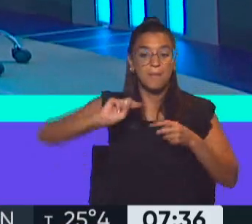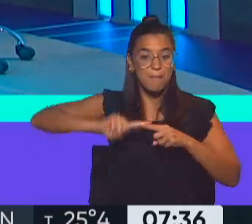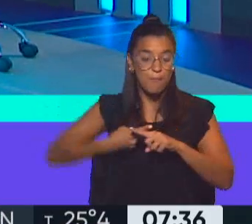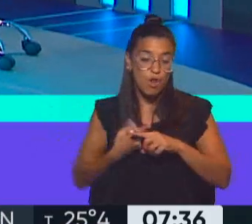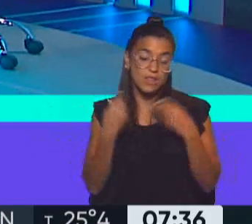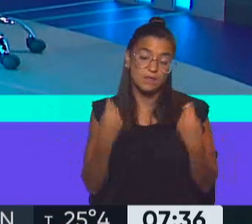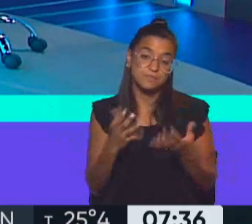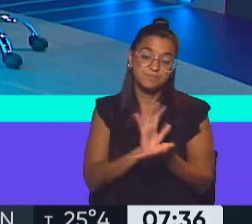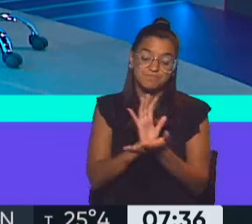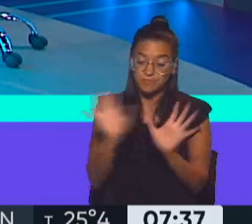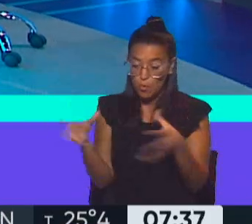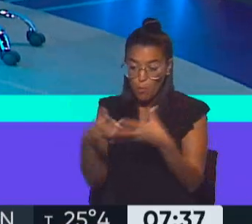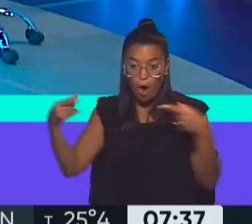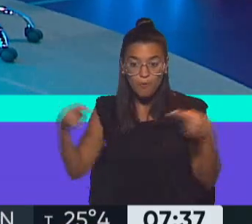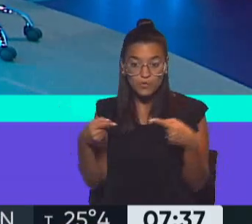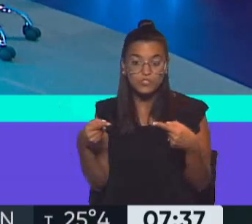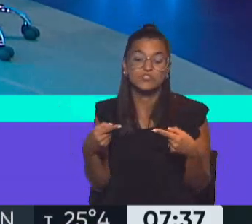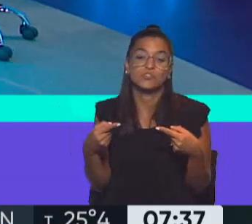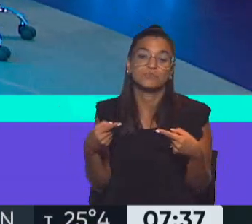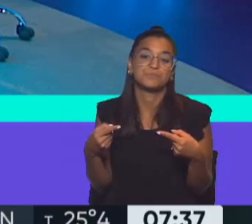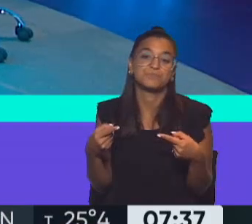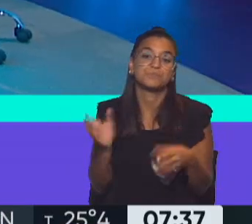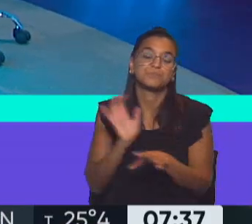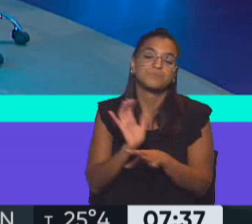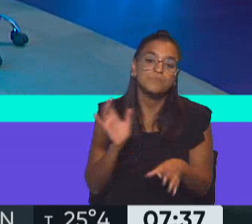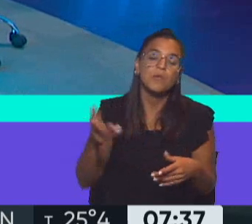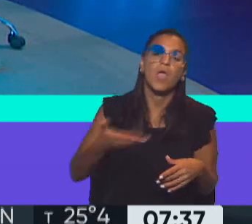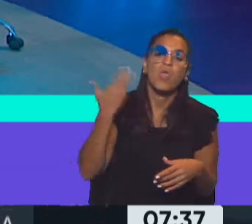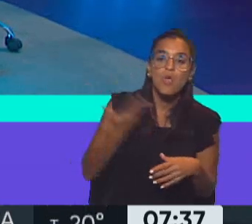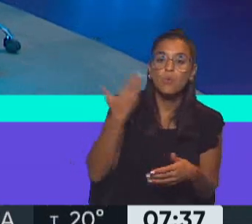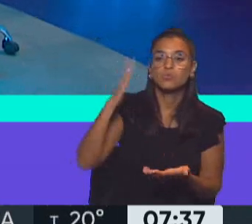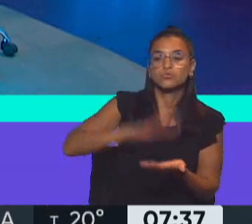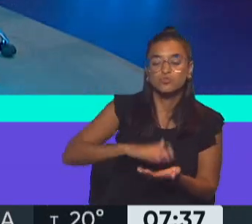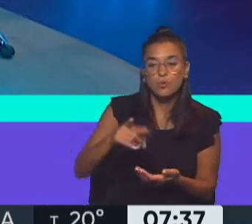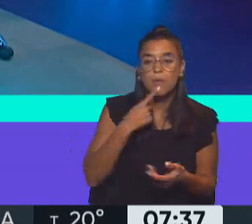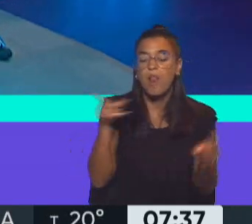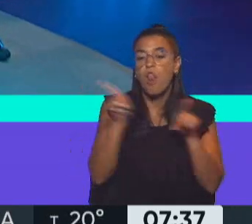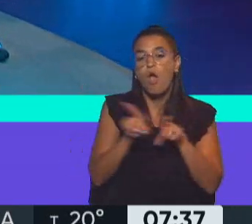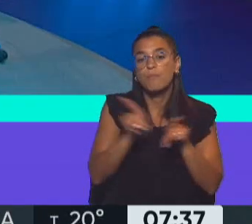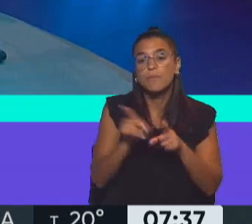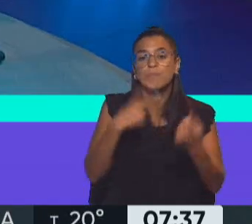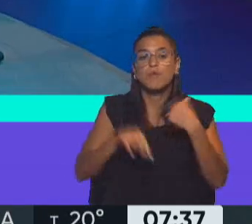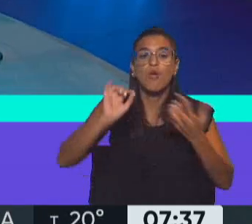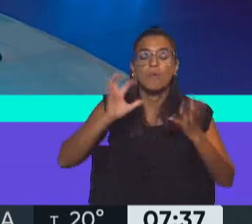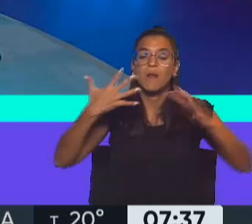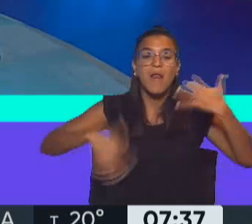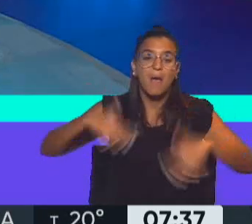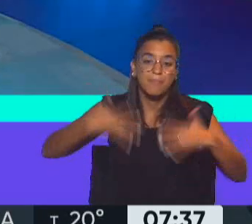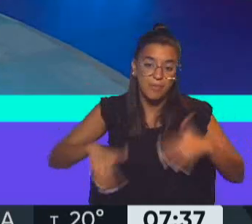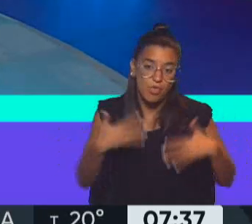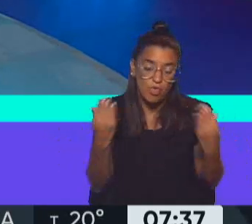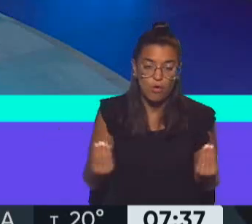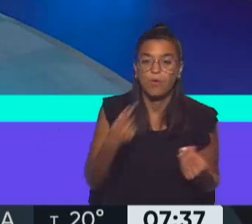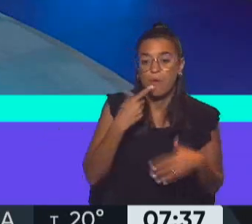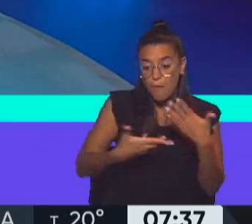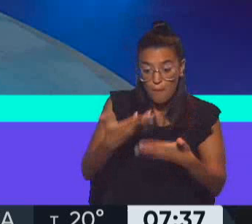una parte de la oposición que se monta sobre un discurso de hacer lo mismo pero de una forma más rápida, que sería ir